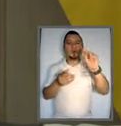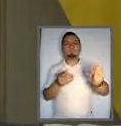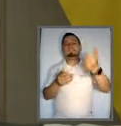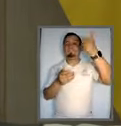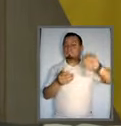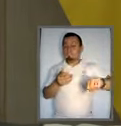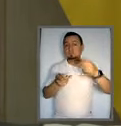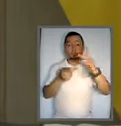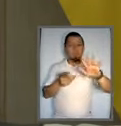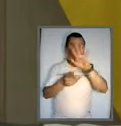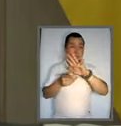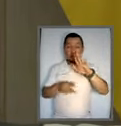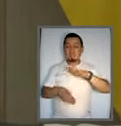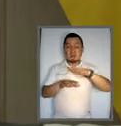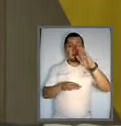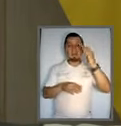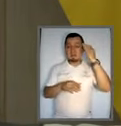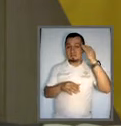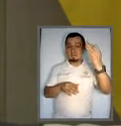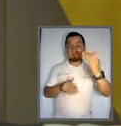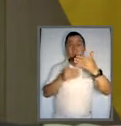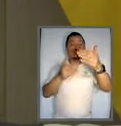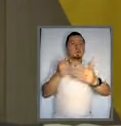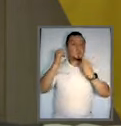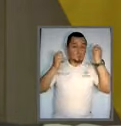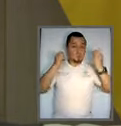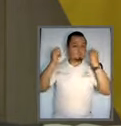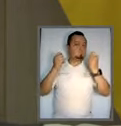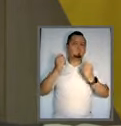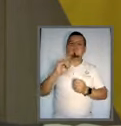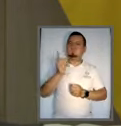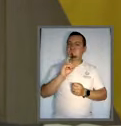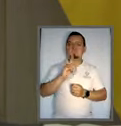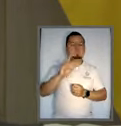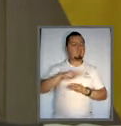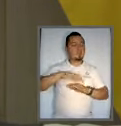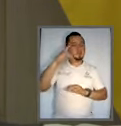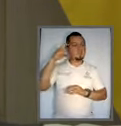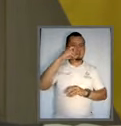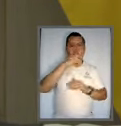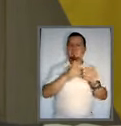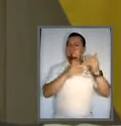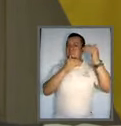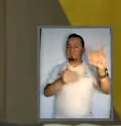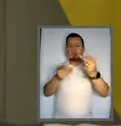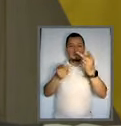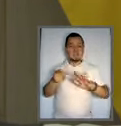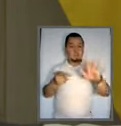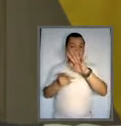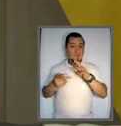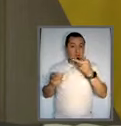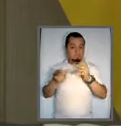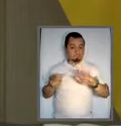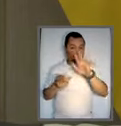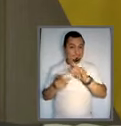importantes. Y lo que más va a tardar es el tema del turismo, desafortunadamente. O sea, paradójicamente, uno de los sectores en los que vamos a tener más